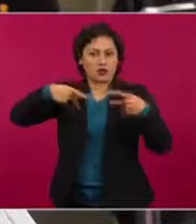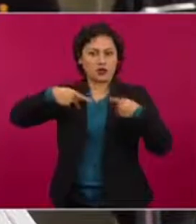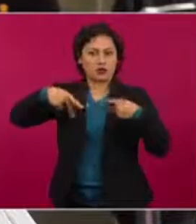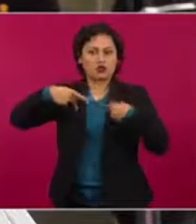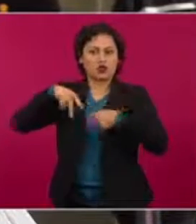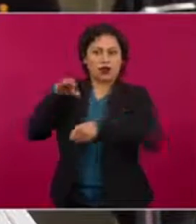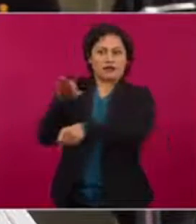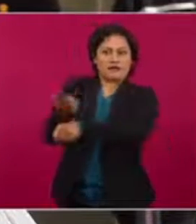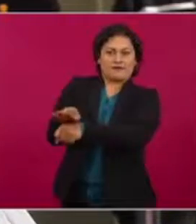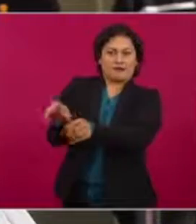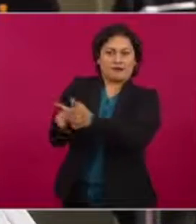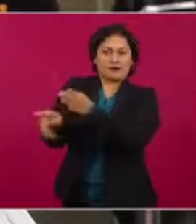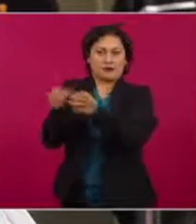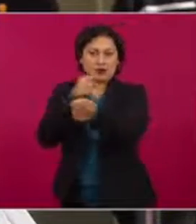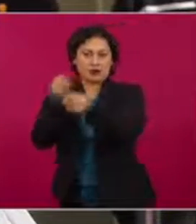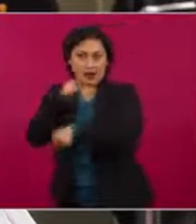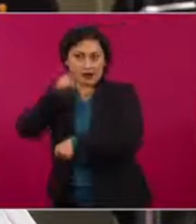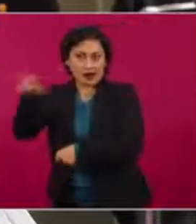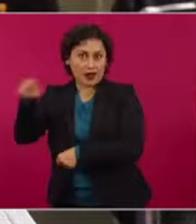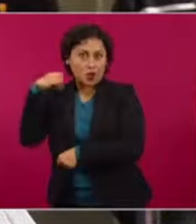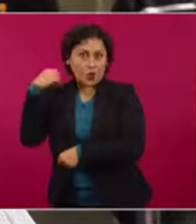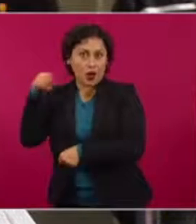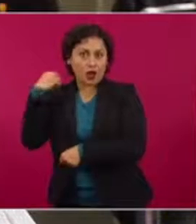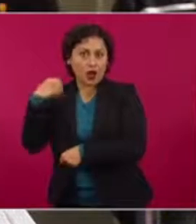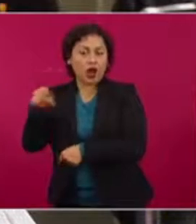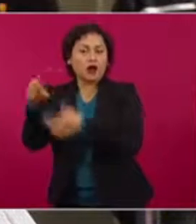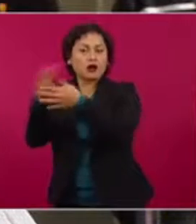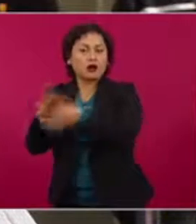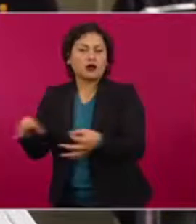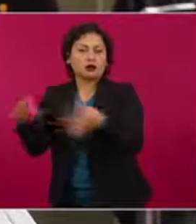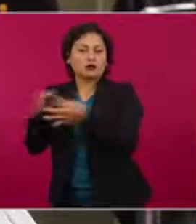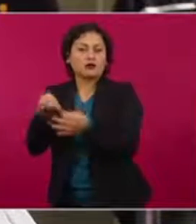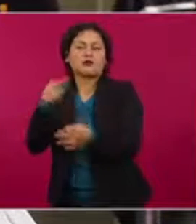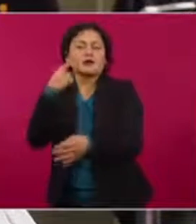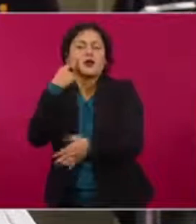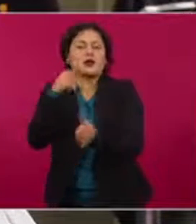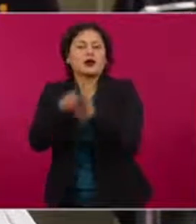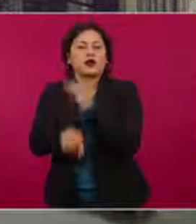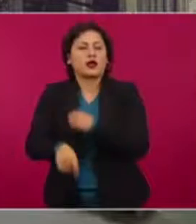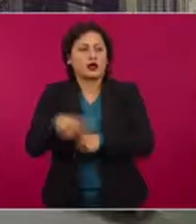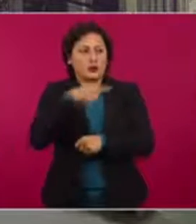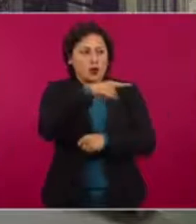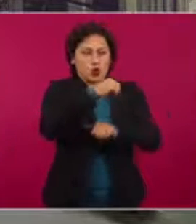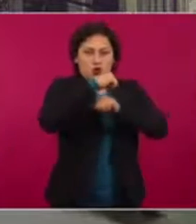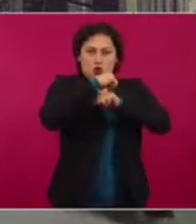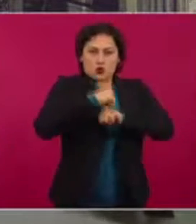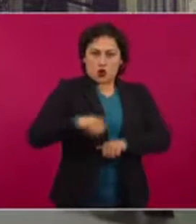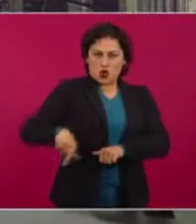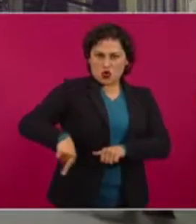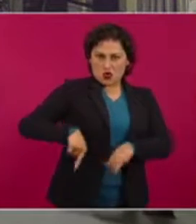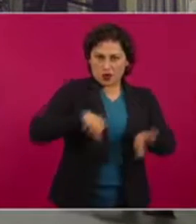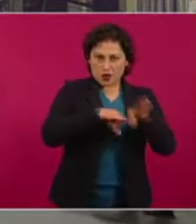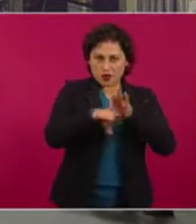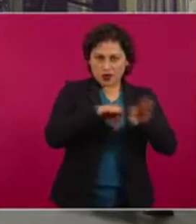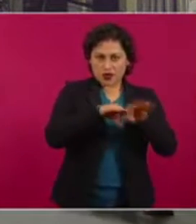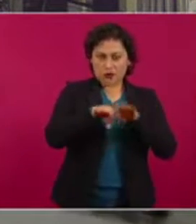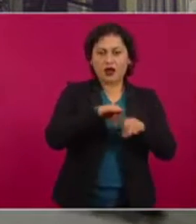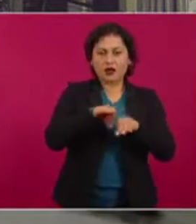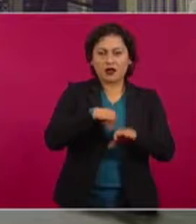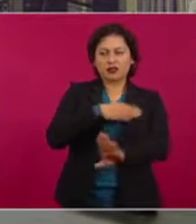defensores de Oaxaca es que incluso ya castigaban a un funcionario que le ponían una multa y que ni la